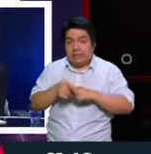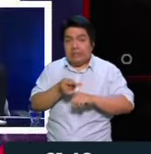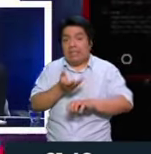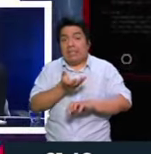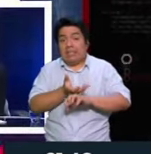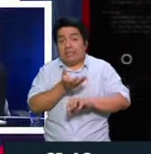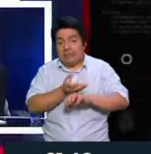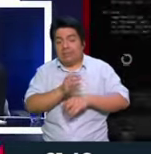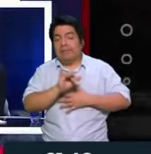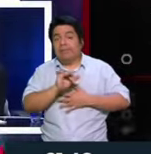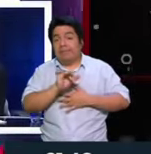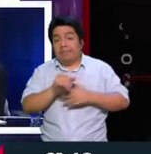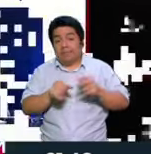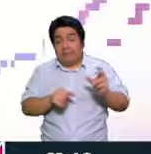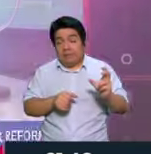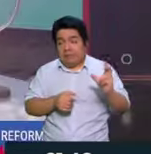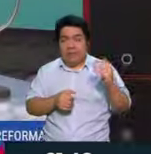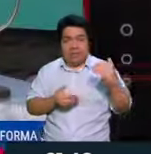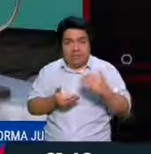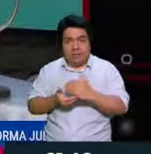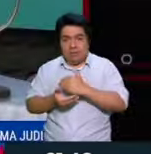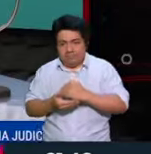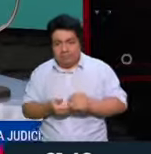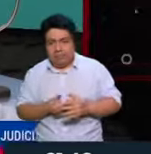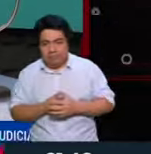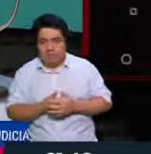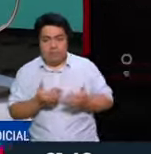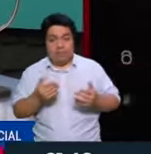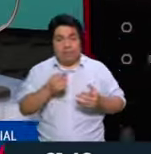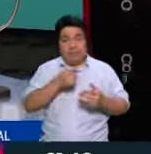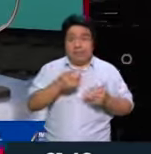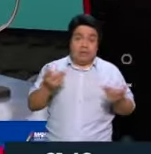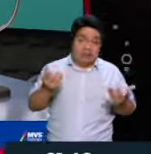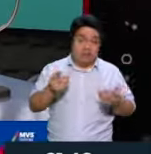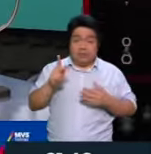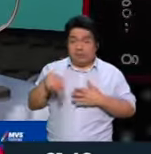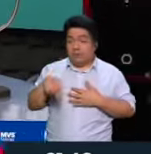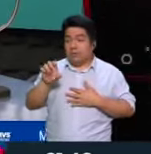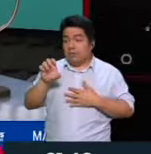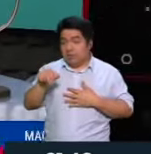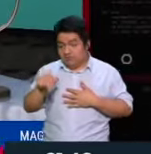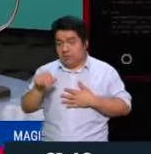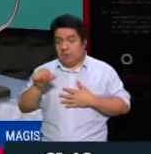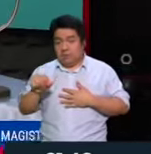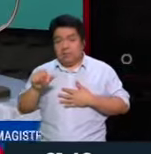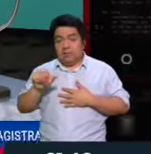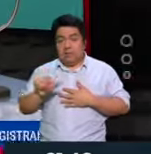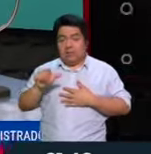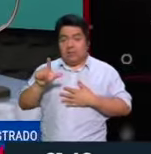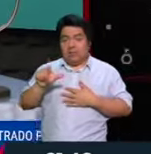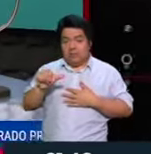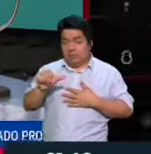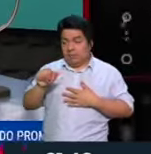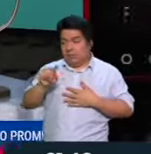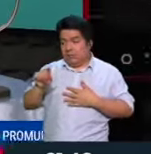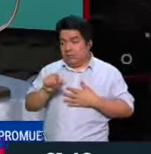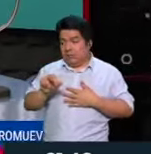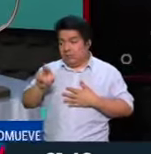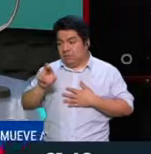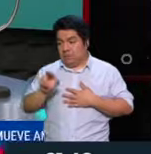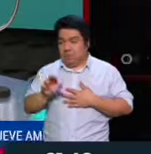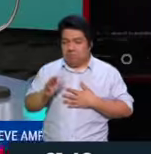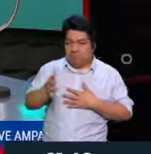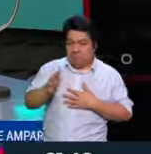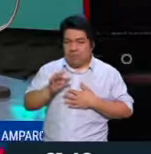razón en intervenir". Pero lo que está haciendo que en Salazar, y no por que él lo determine, de hecho se ha mostrado bastante